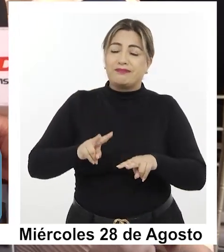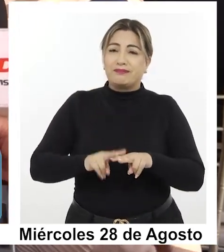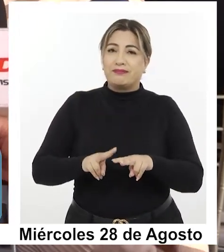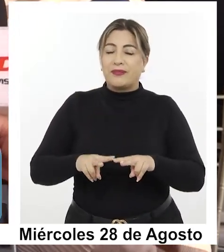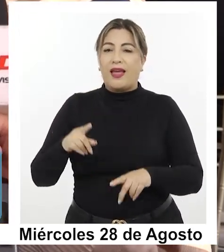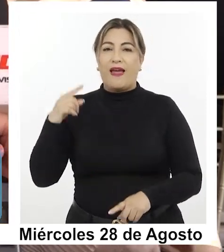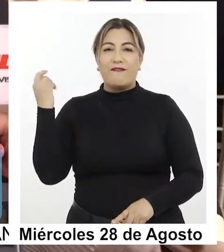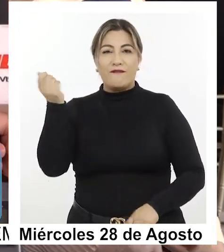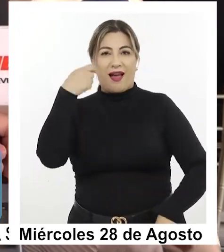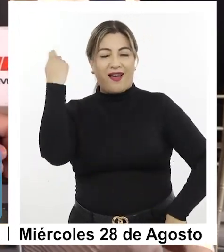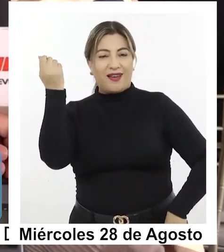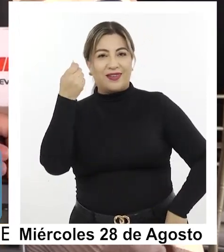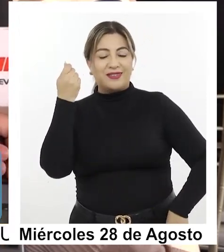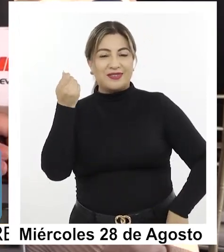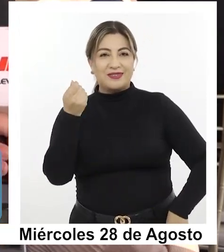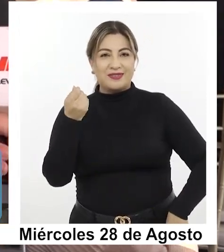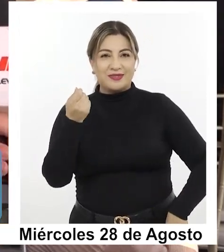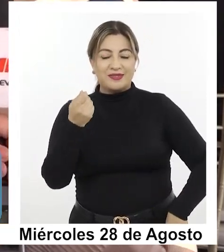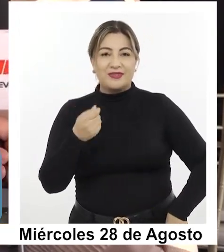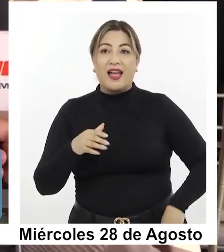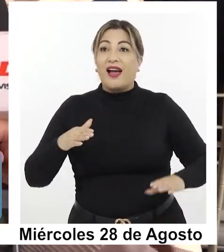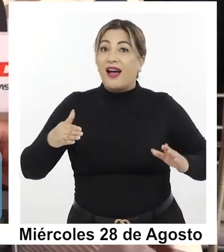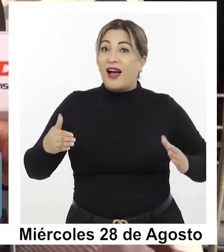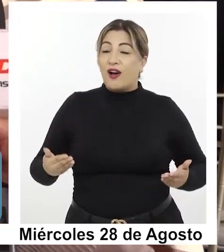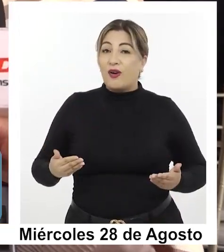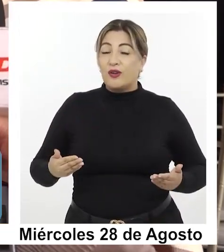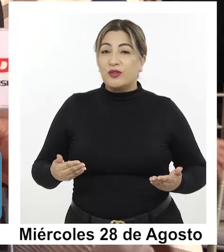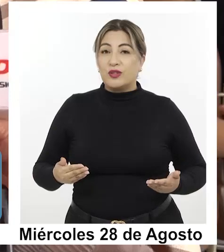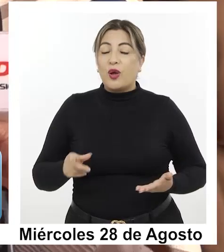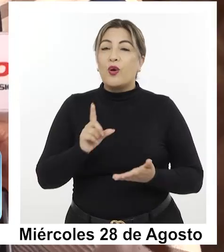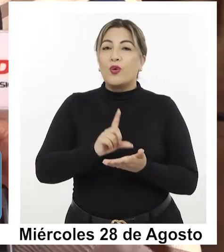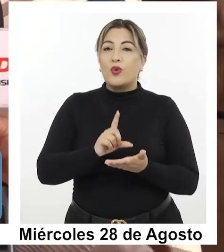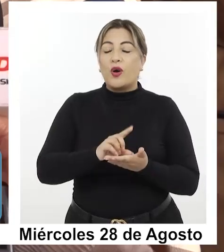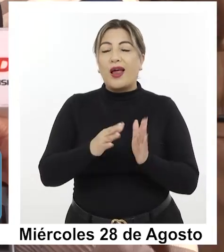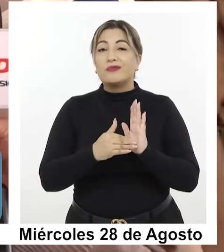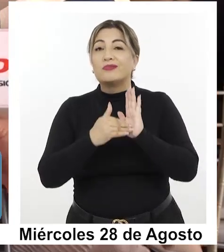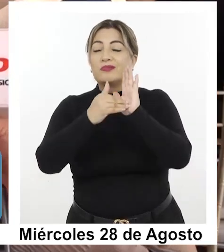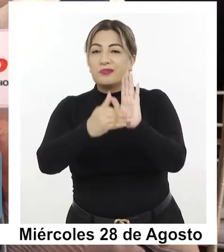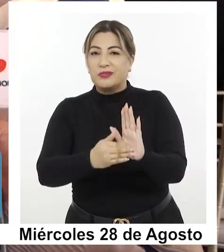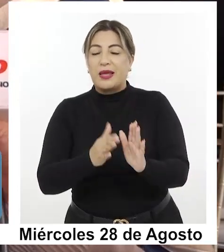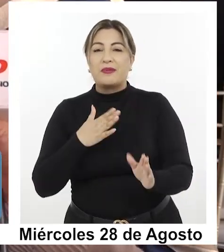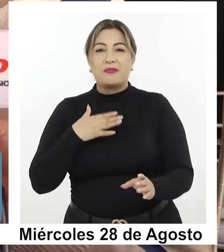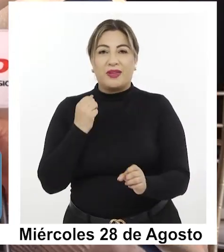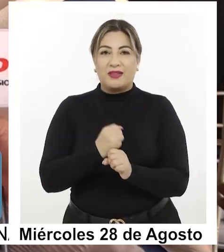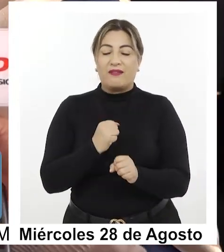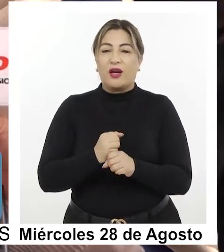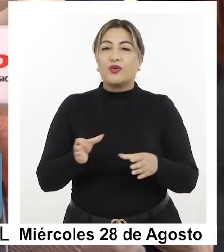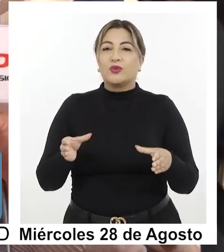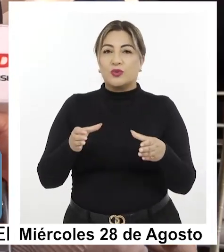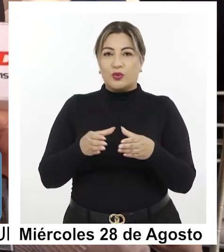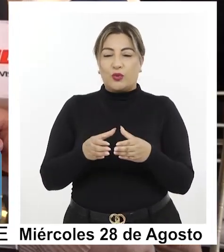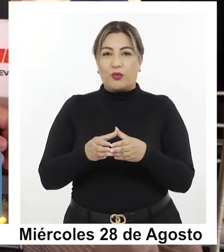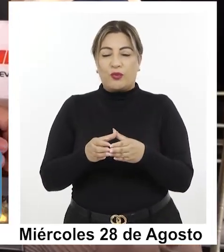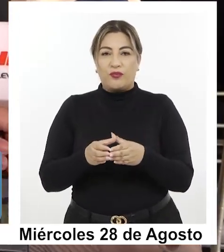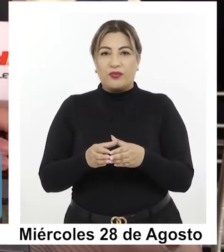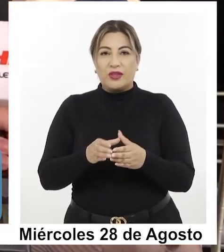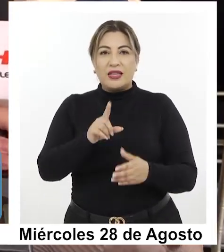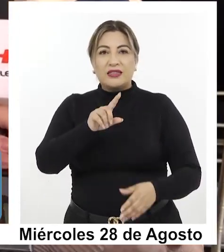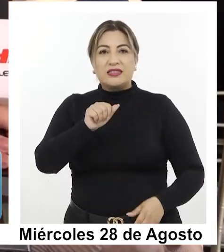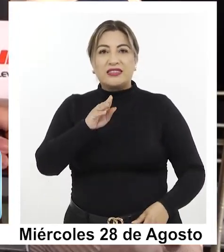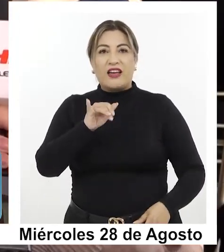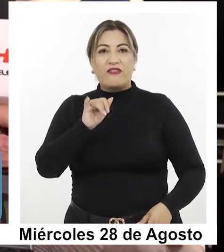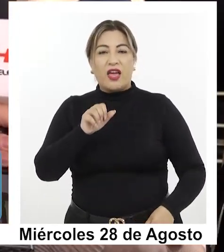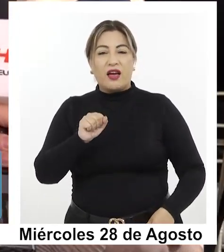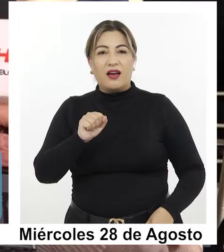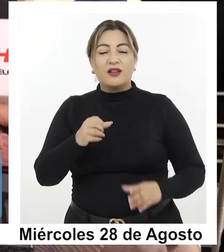en Paine, logramos conseguir algo. Y ahora que nos den un lugar para poder mostrar eso mismo y el desempeño de nosotros como grupo Sabia Nueva,